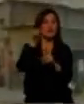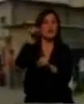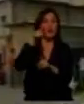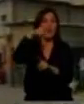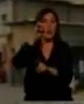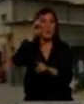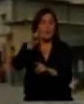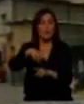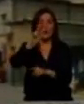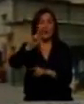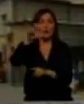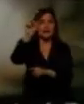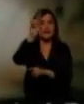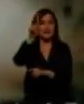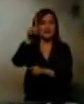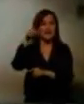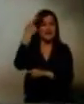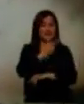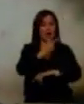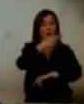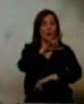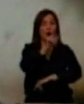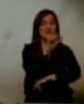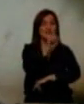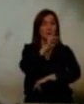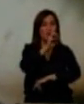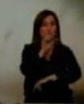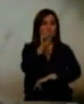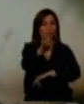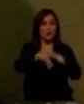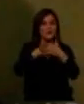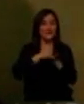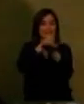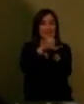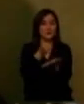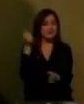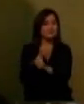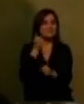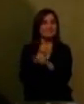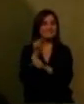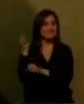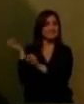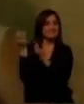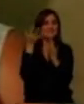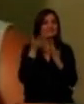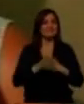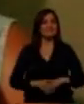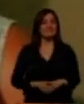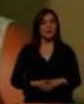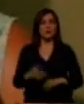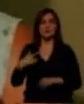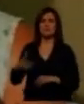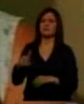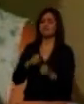Sur. Vecinas de la chica que dio a luz en la casa también ayudaron en las labores, como nos cuenta Alexandra Suárez. Yo le digo,